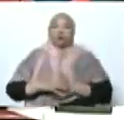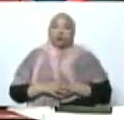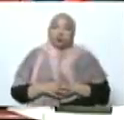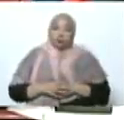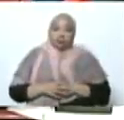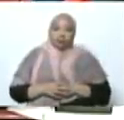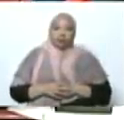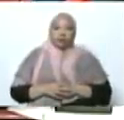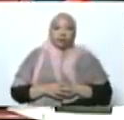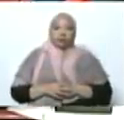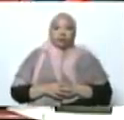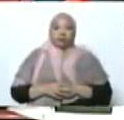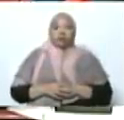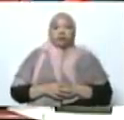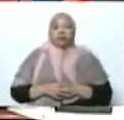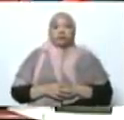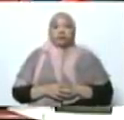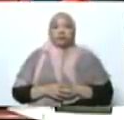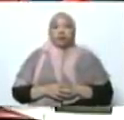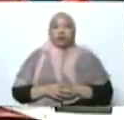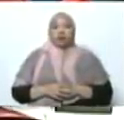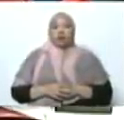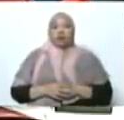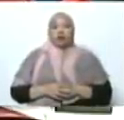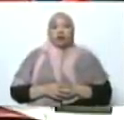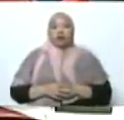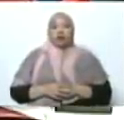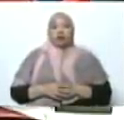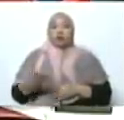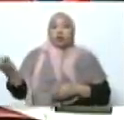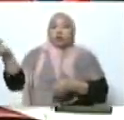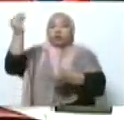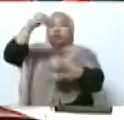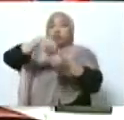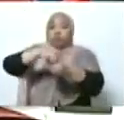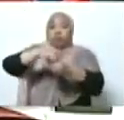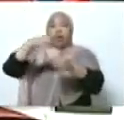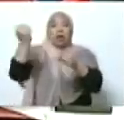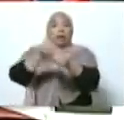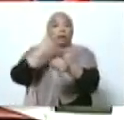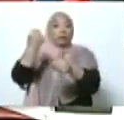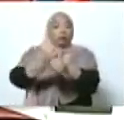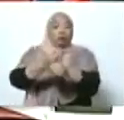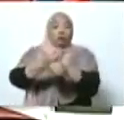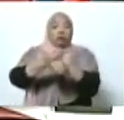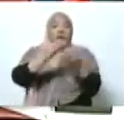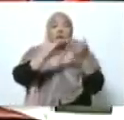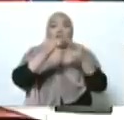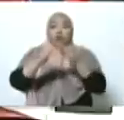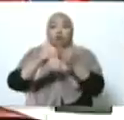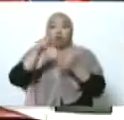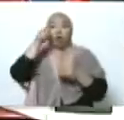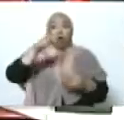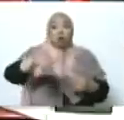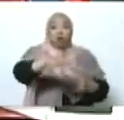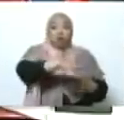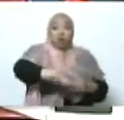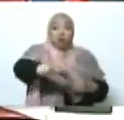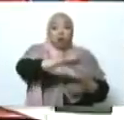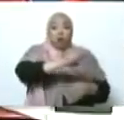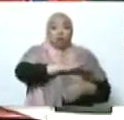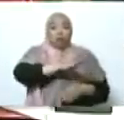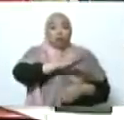bueno, la expresión es así, meterse de cabeza en sus respectivos estados, en la organización del